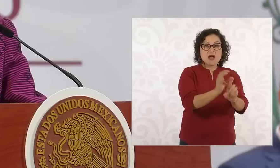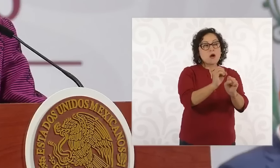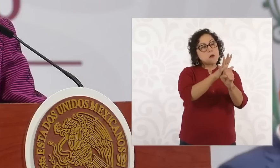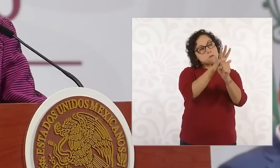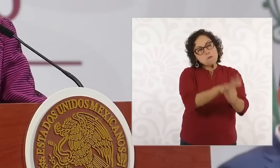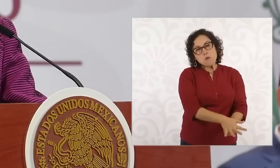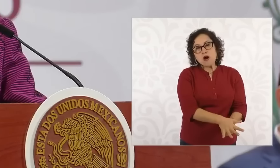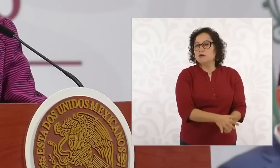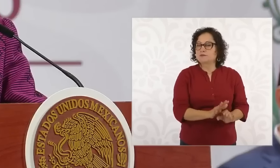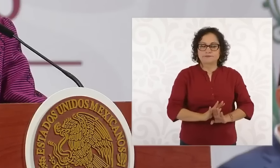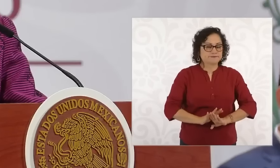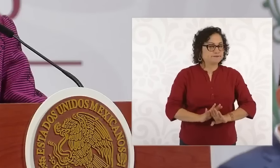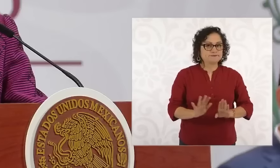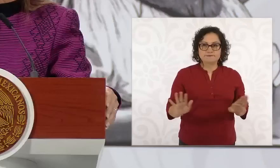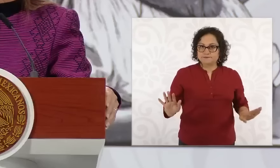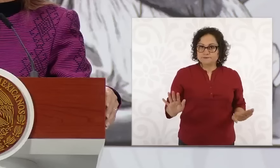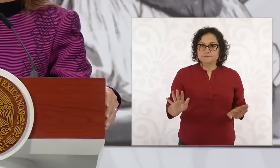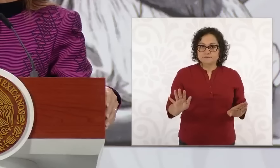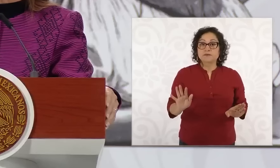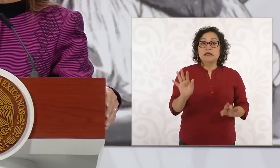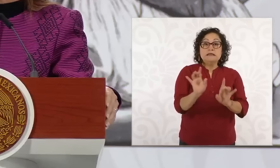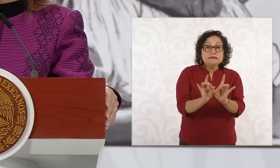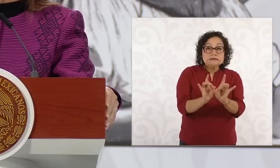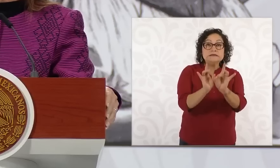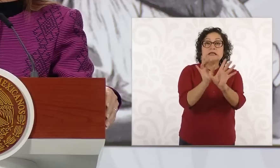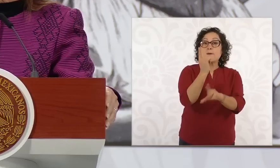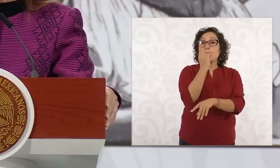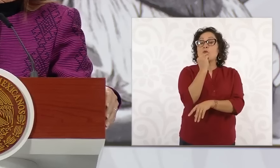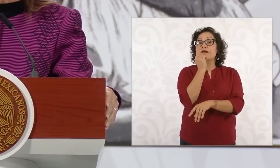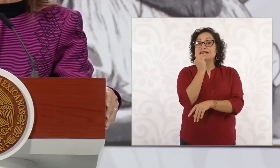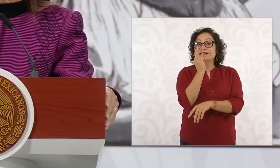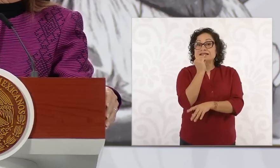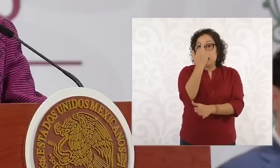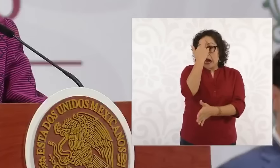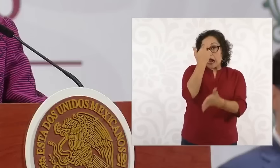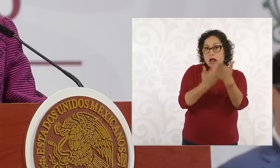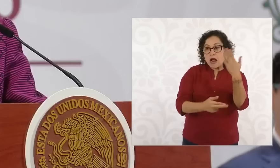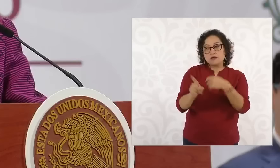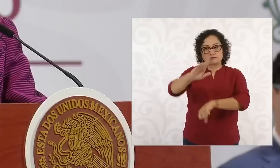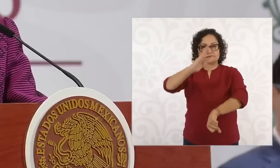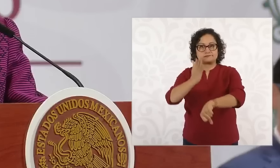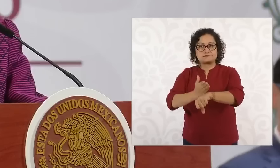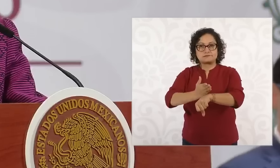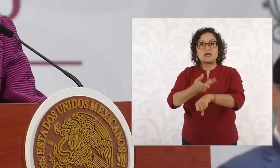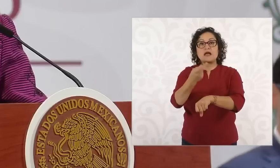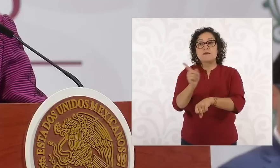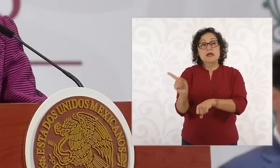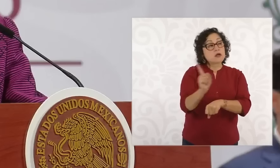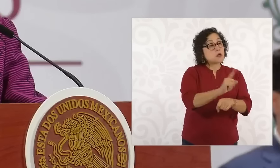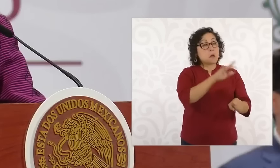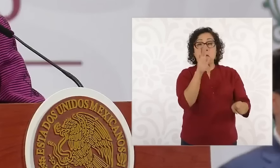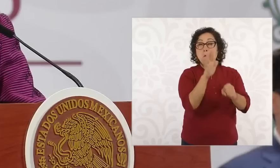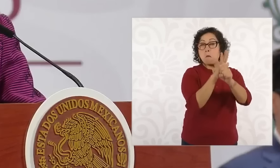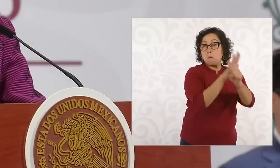mala actuación de policías, pues tiene que ser sancionada, pero no es un asunto ni de represión ni de persecución política,